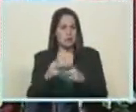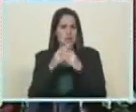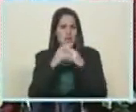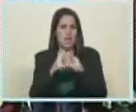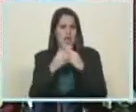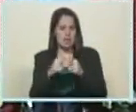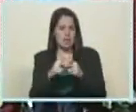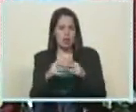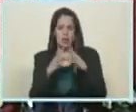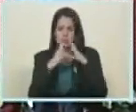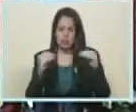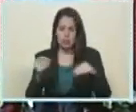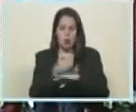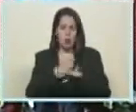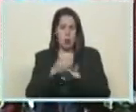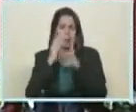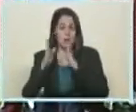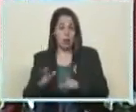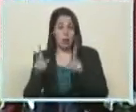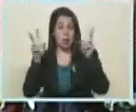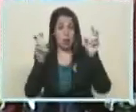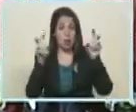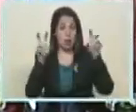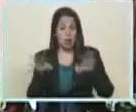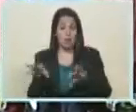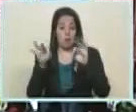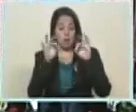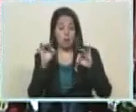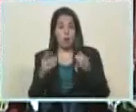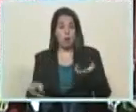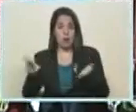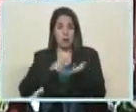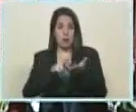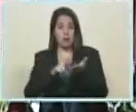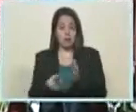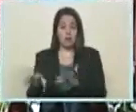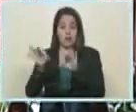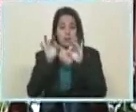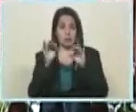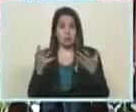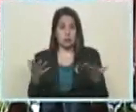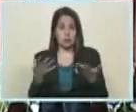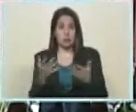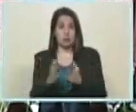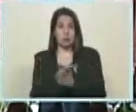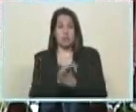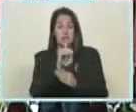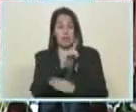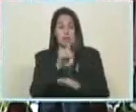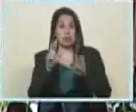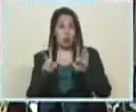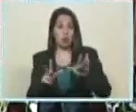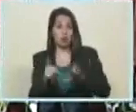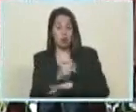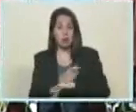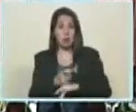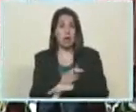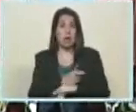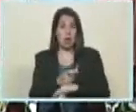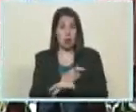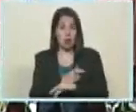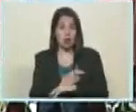los gobernadores nuevos y los reelectos, los 18 gobernadores